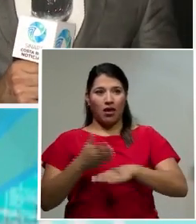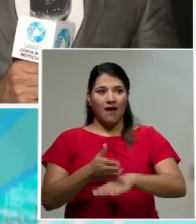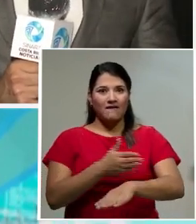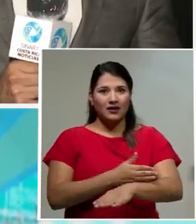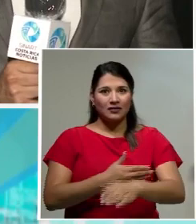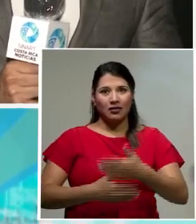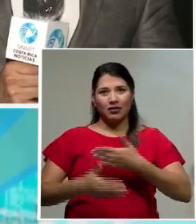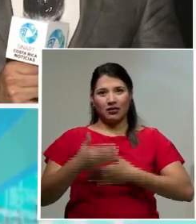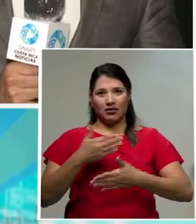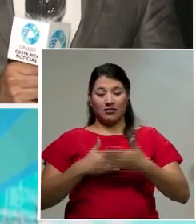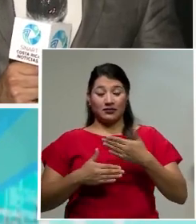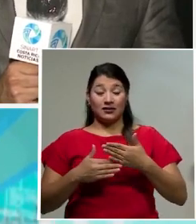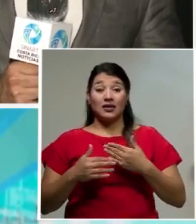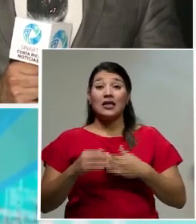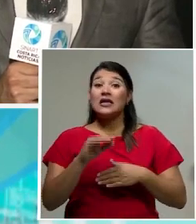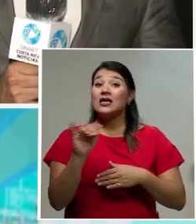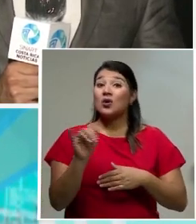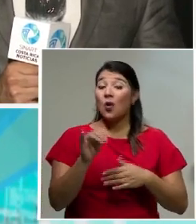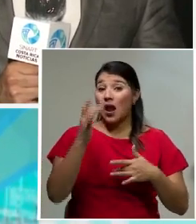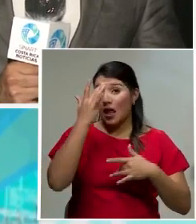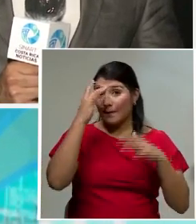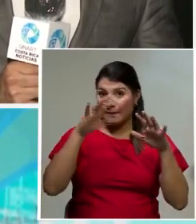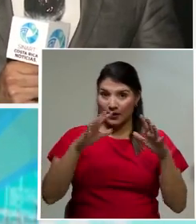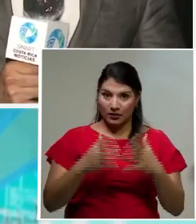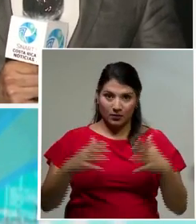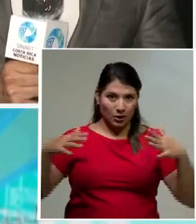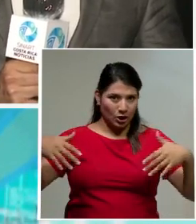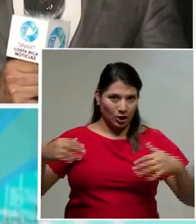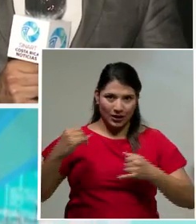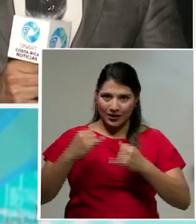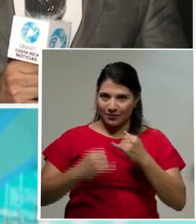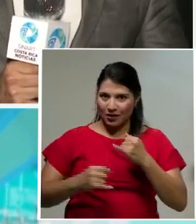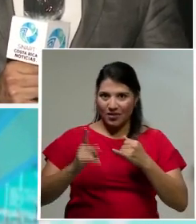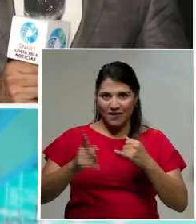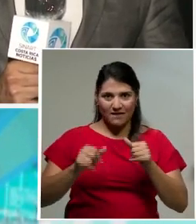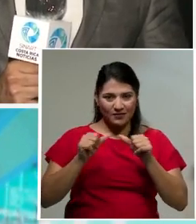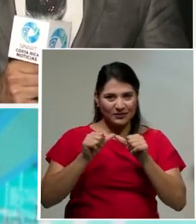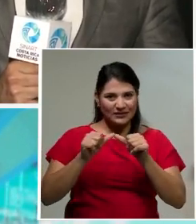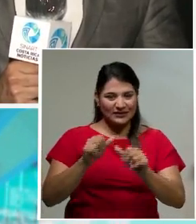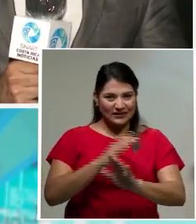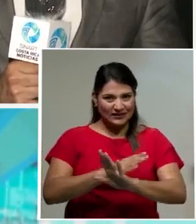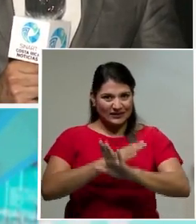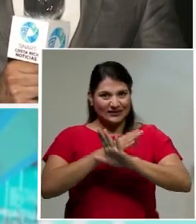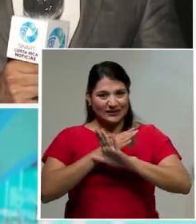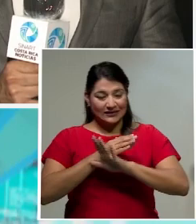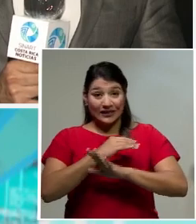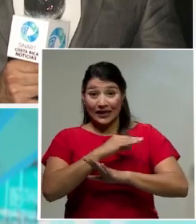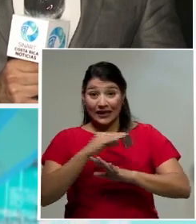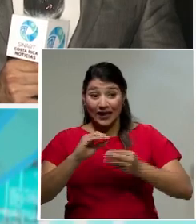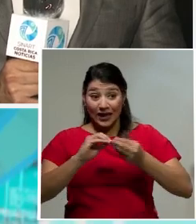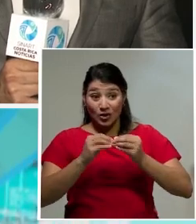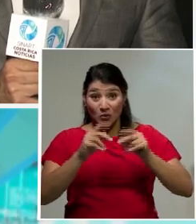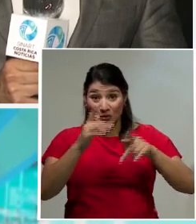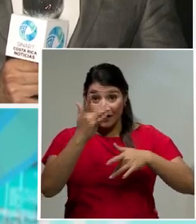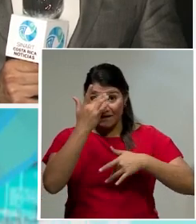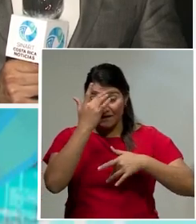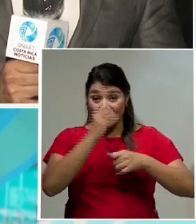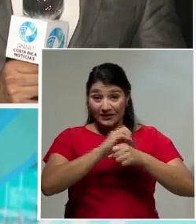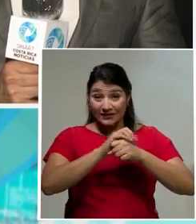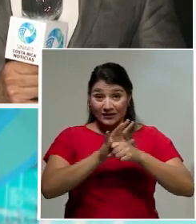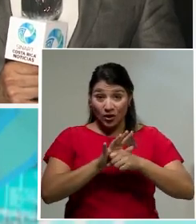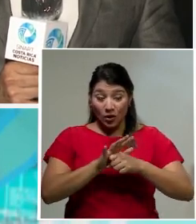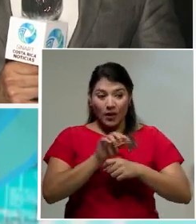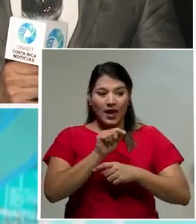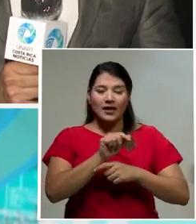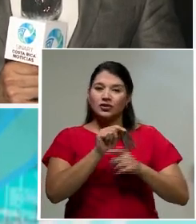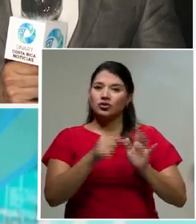la guardia, la pandemia no ha terminado y la actividad y los casos en el Congreso son una muestra de